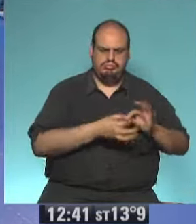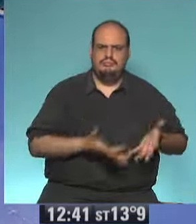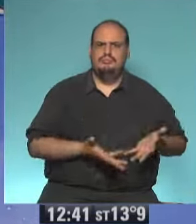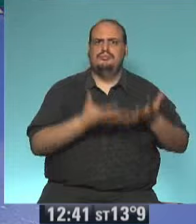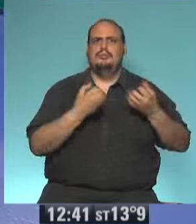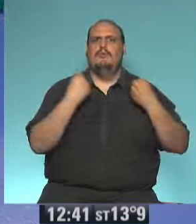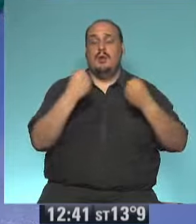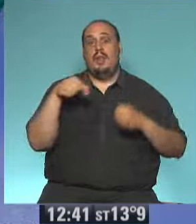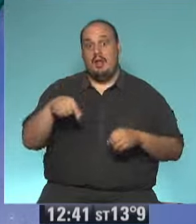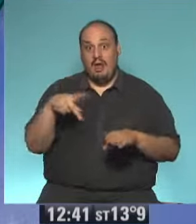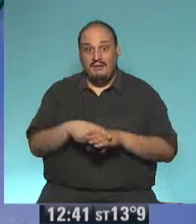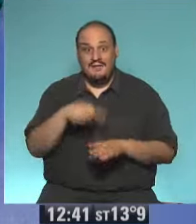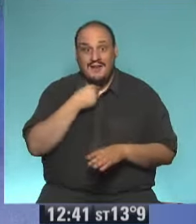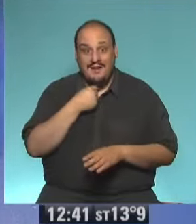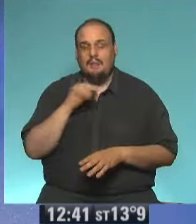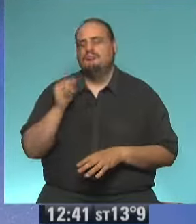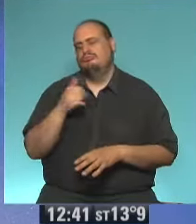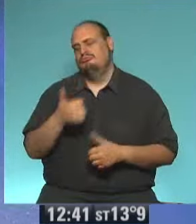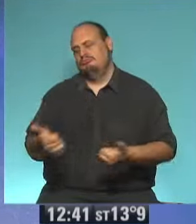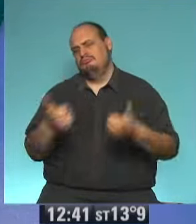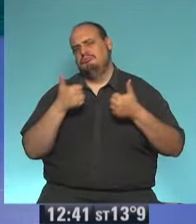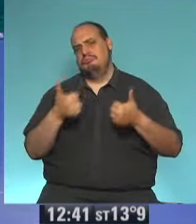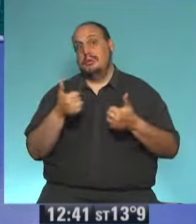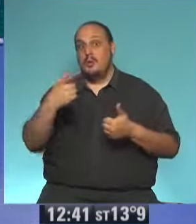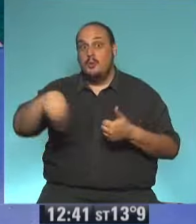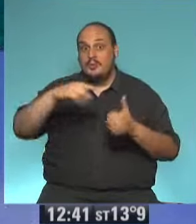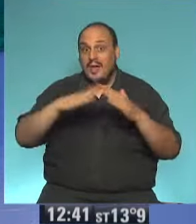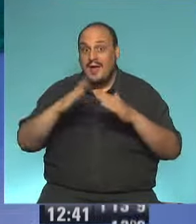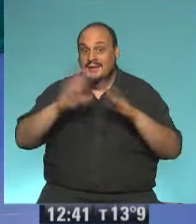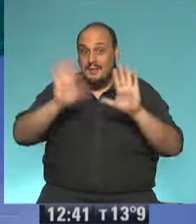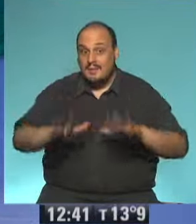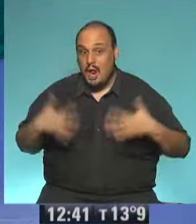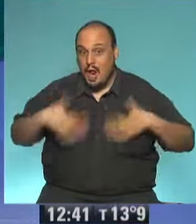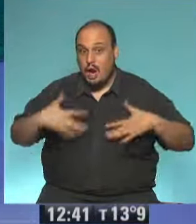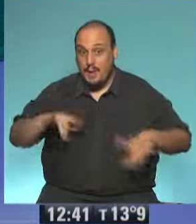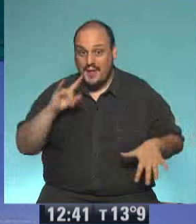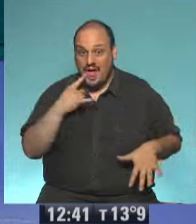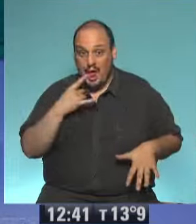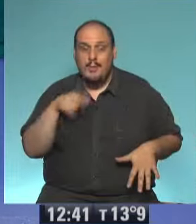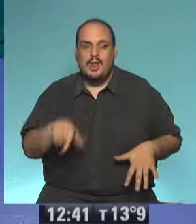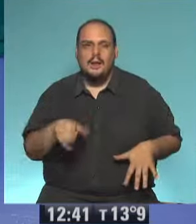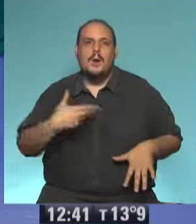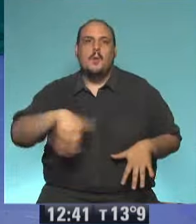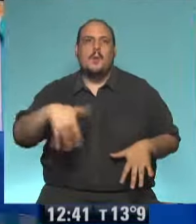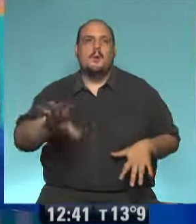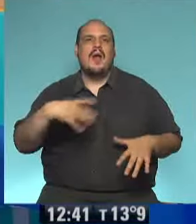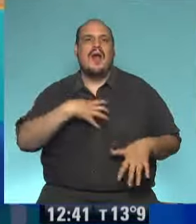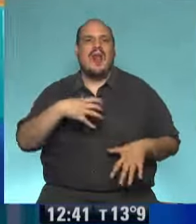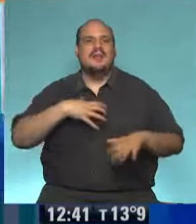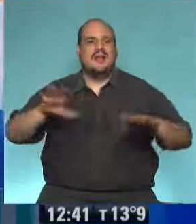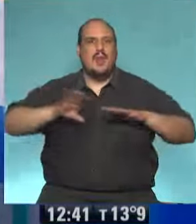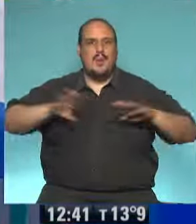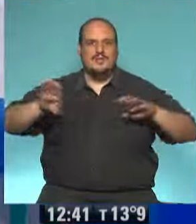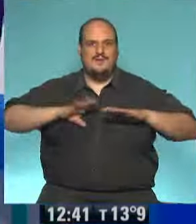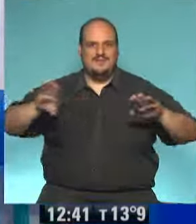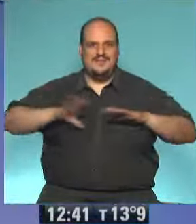parece si nos vamos a un corte? Me parece espectacular. Y prepárense en casa, ropa cómoda, sí. Hacer lugar porque se viene nuestra clase de educación